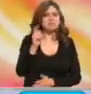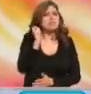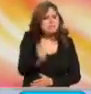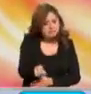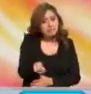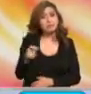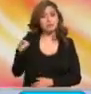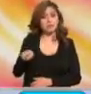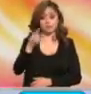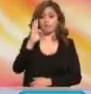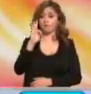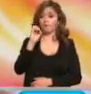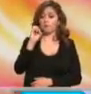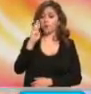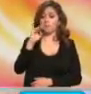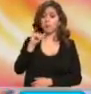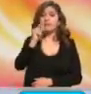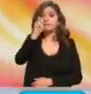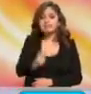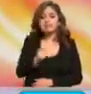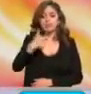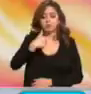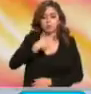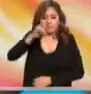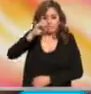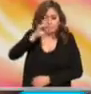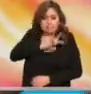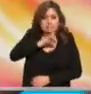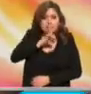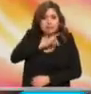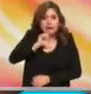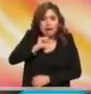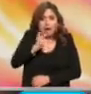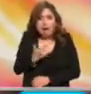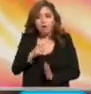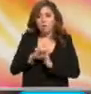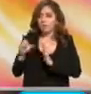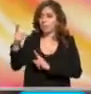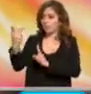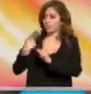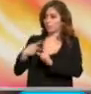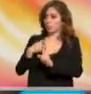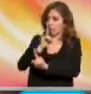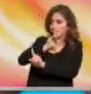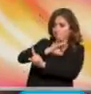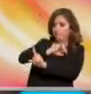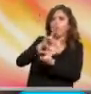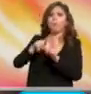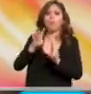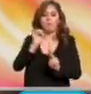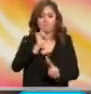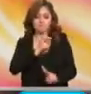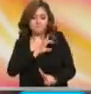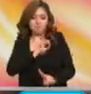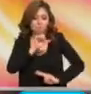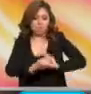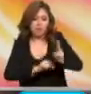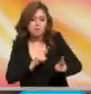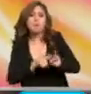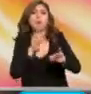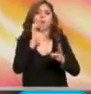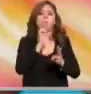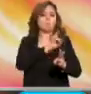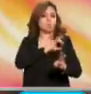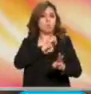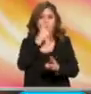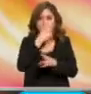fobia es un miedo irracional a algo, ya sea una persona, un animal, una situación. Y estas